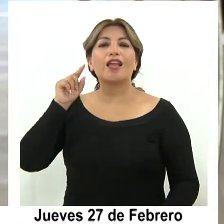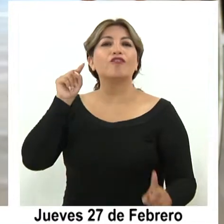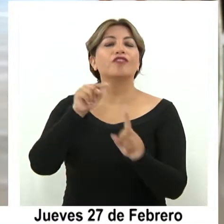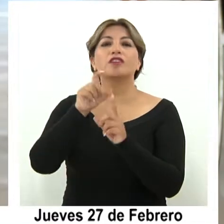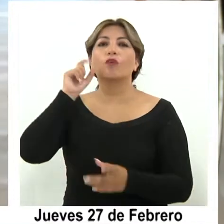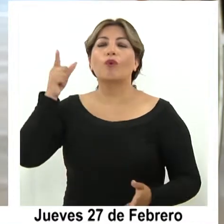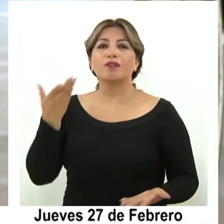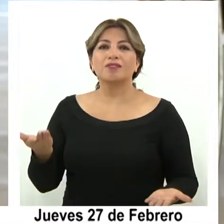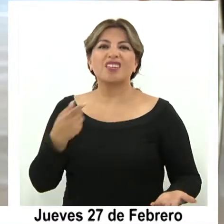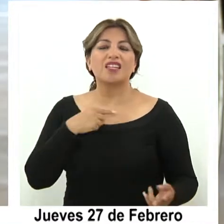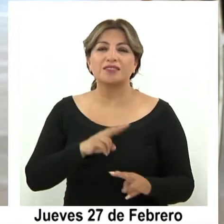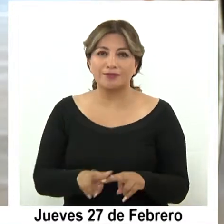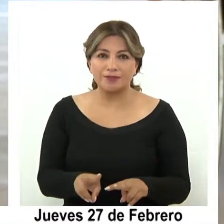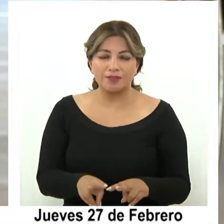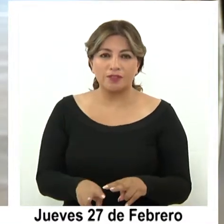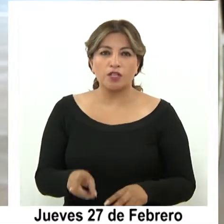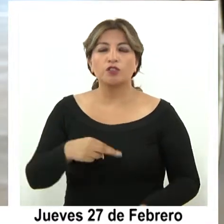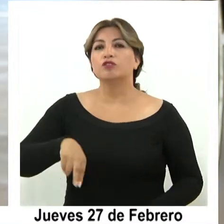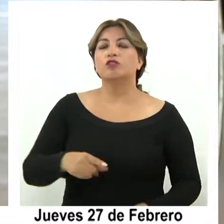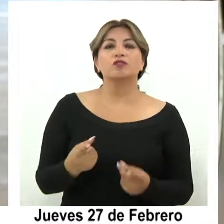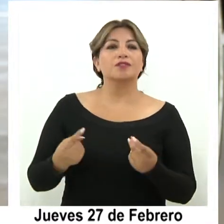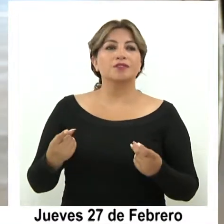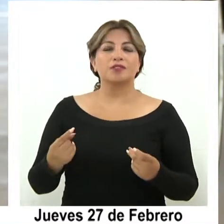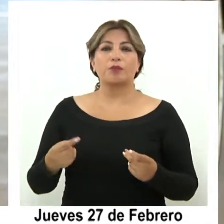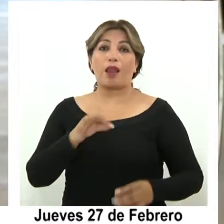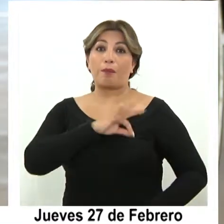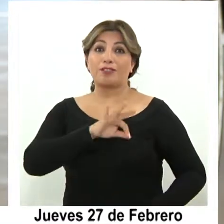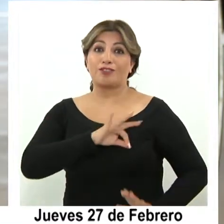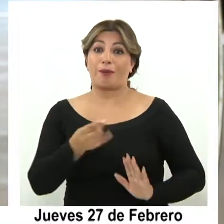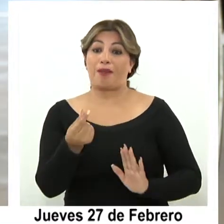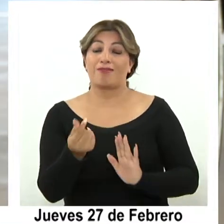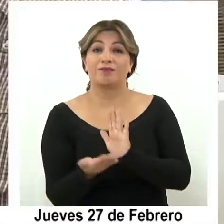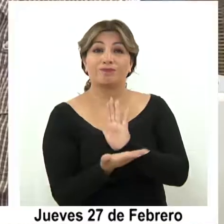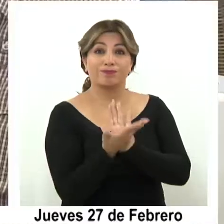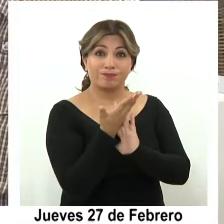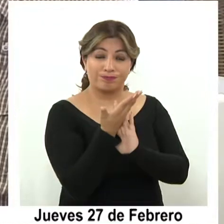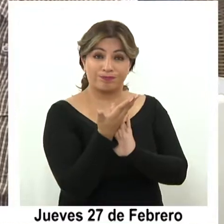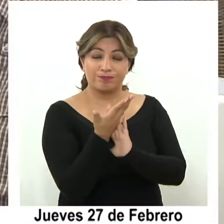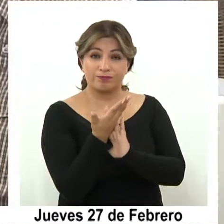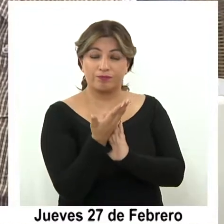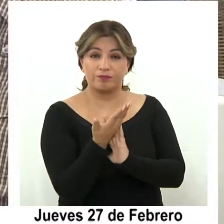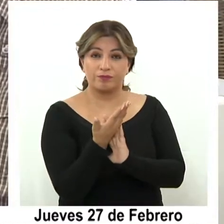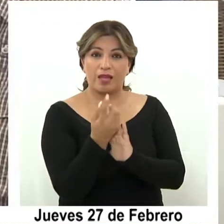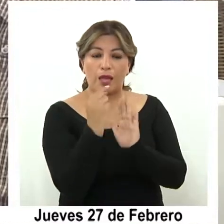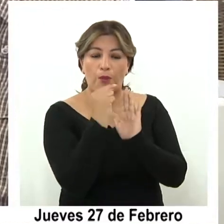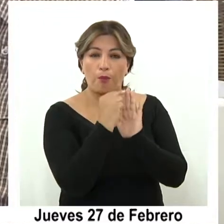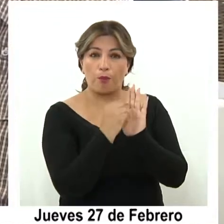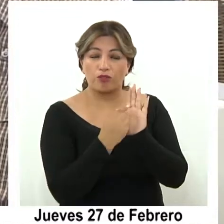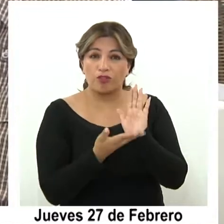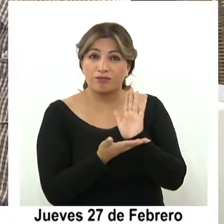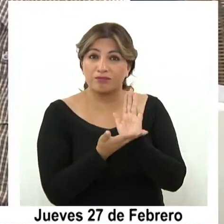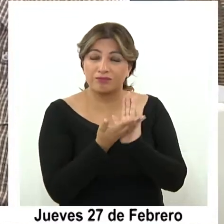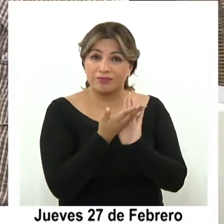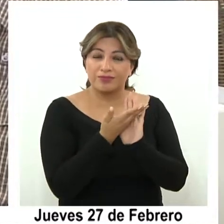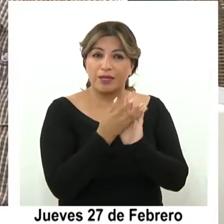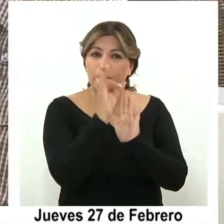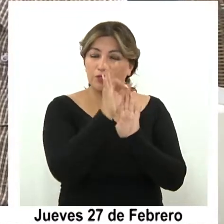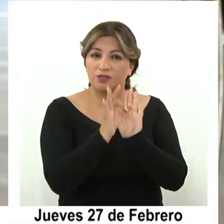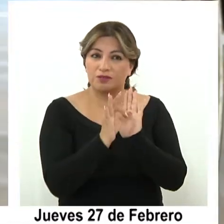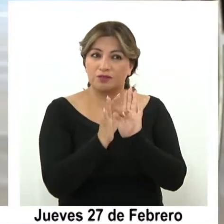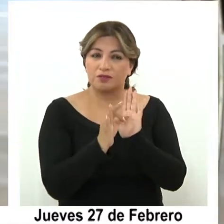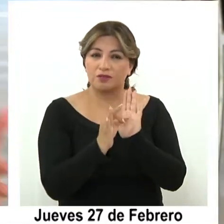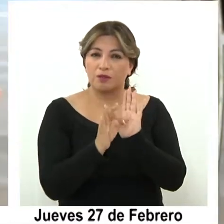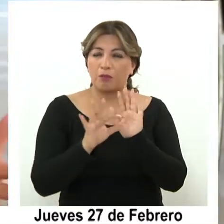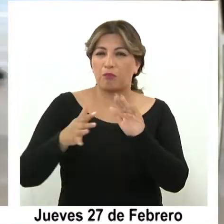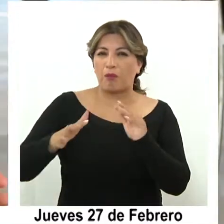es el objetivo que estamos persiguiendo. Nosotros necesitamos aumentar las pensiones. Y claramente por cada punto de aumento de la tasa de cotización